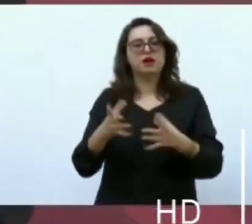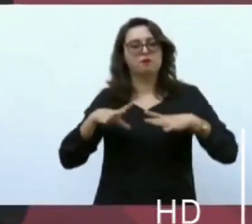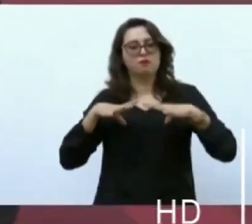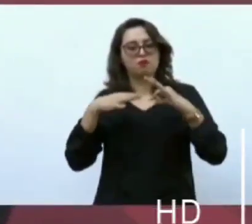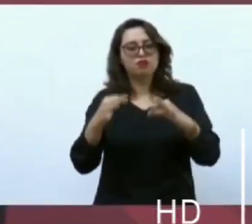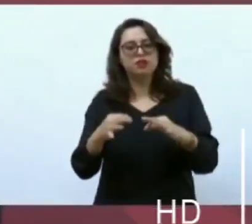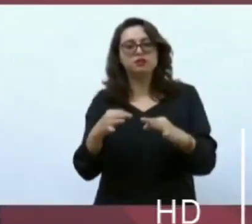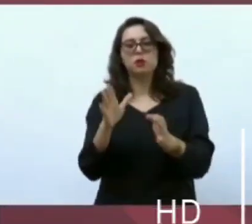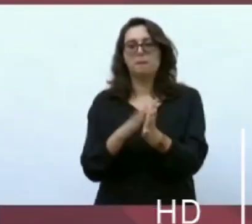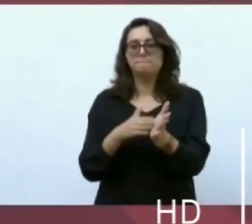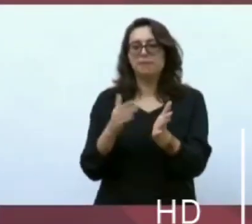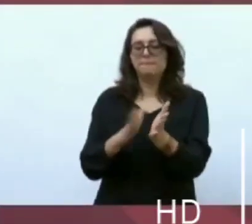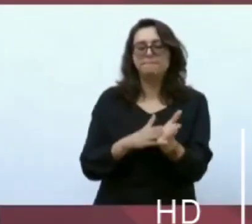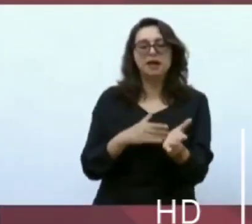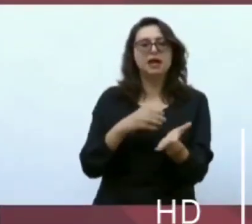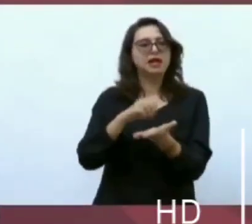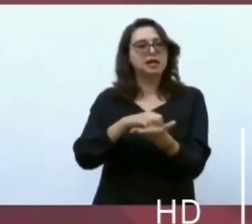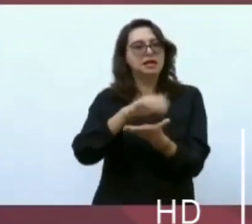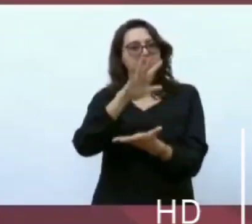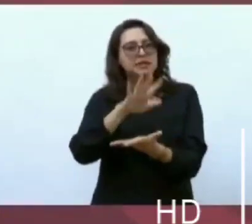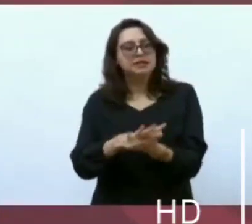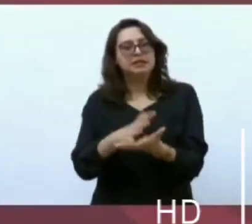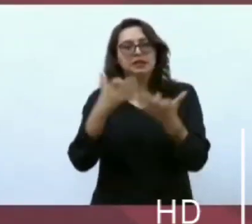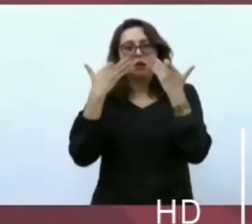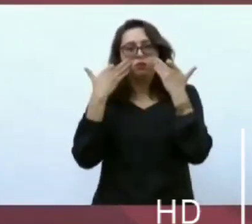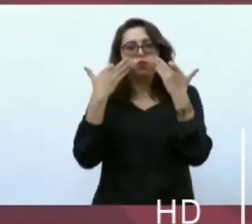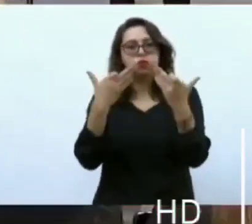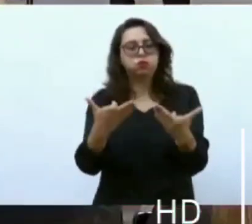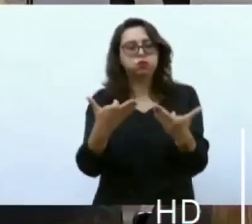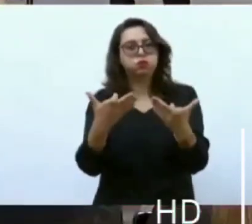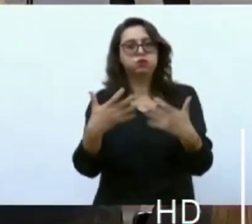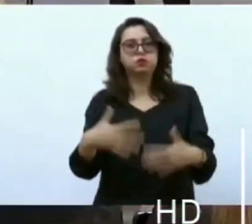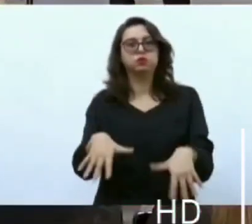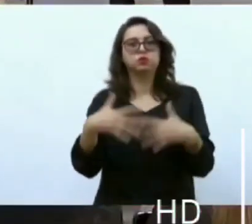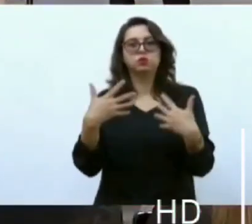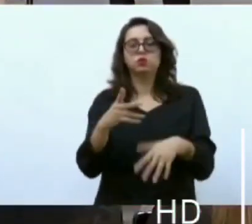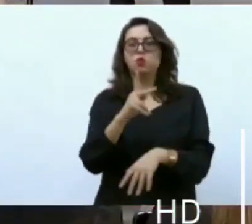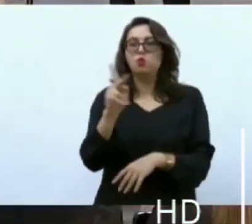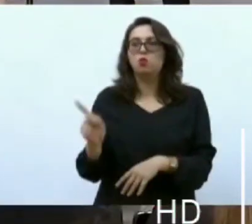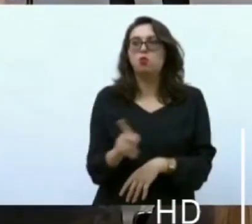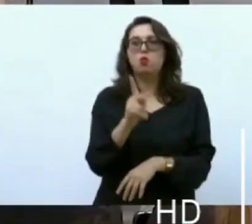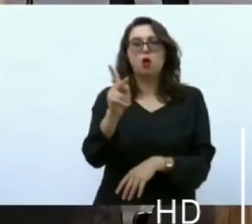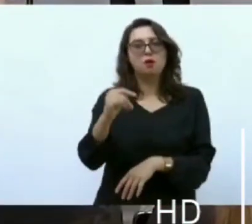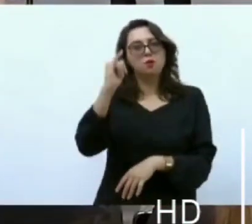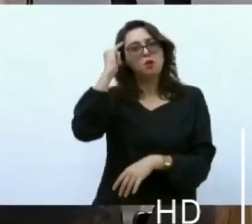fundaciones de la mayoría de nuestros pueblos,